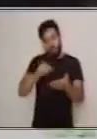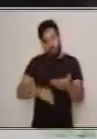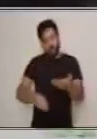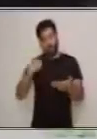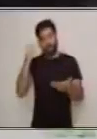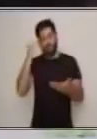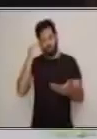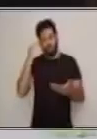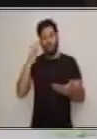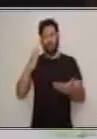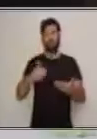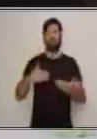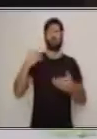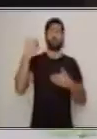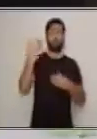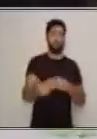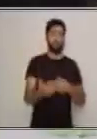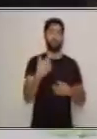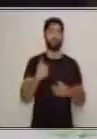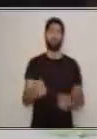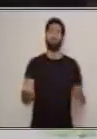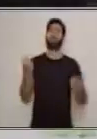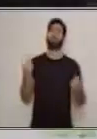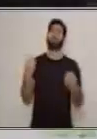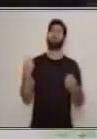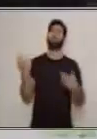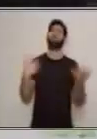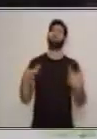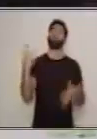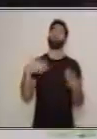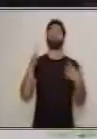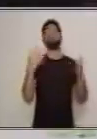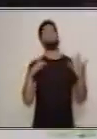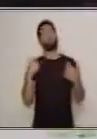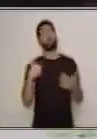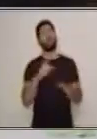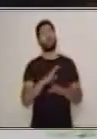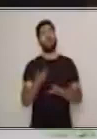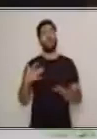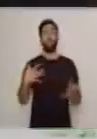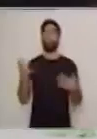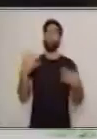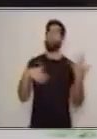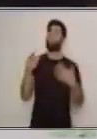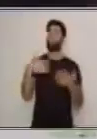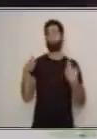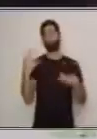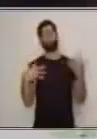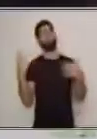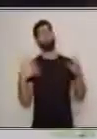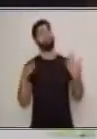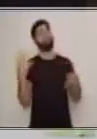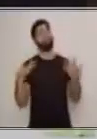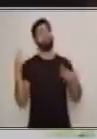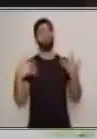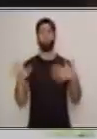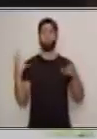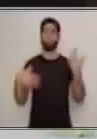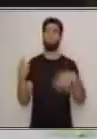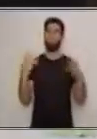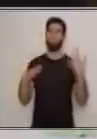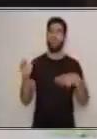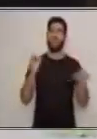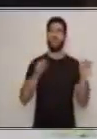a platicar para que entonces estemos naturalmente relajados, nos fluyan las palabras tranquilamente